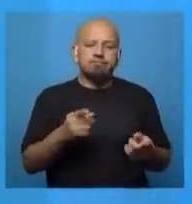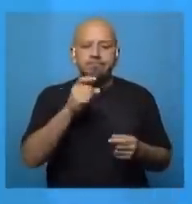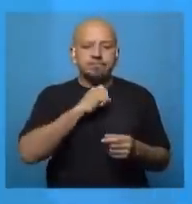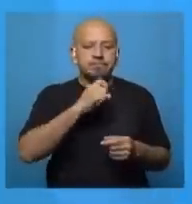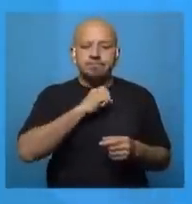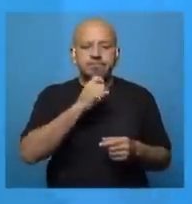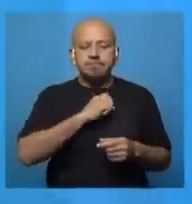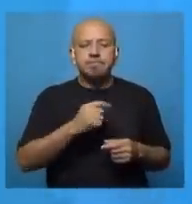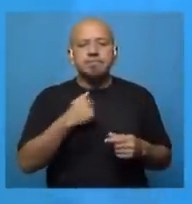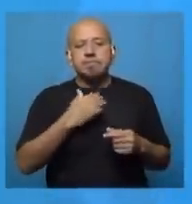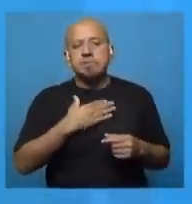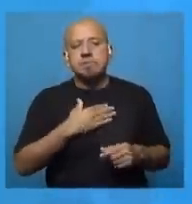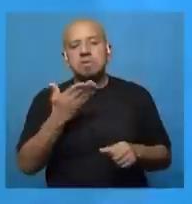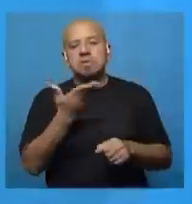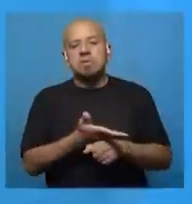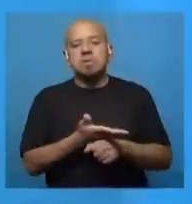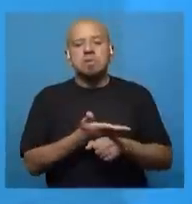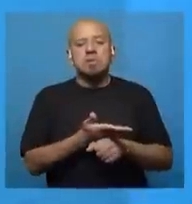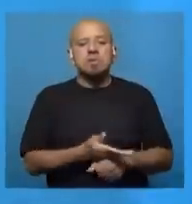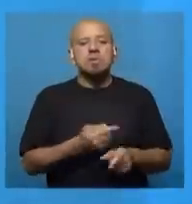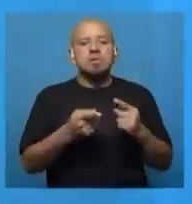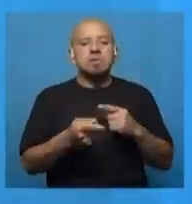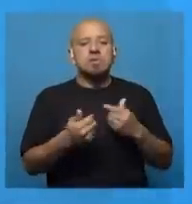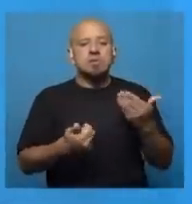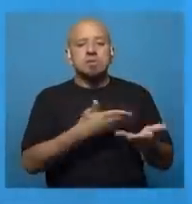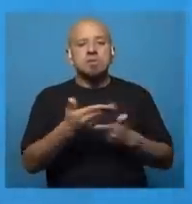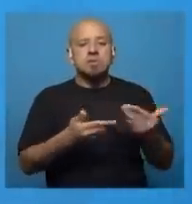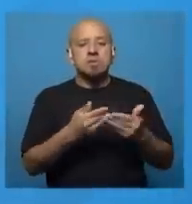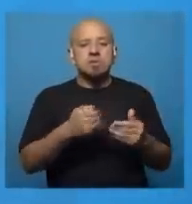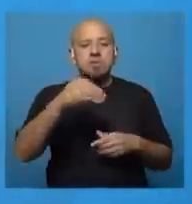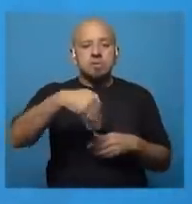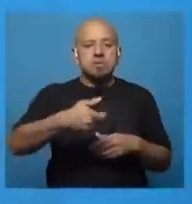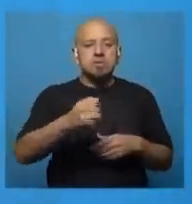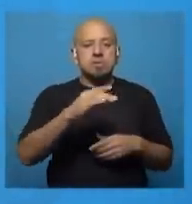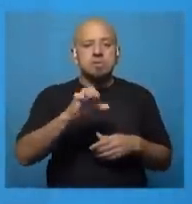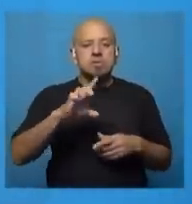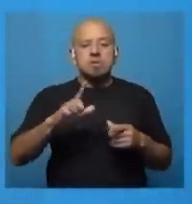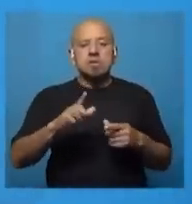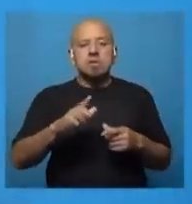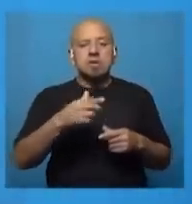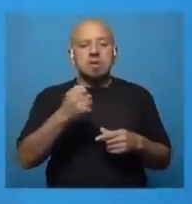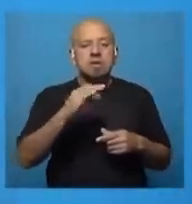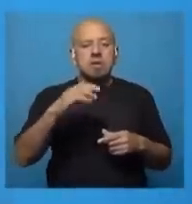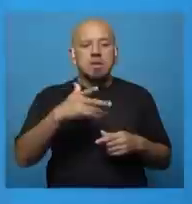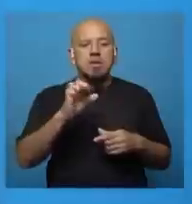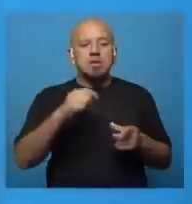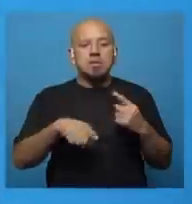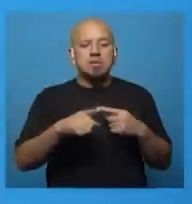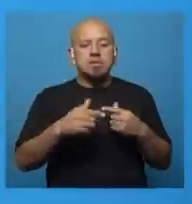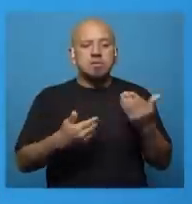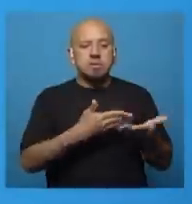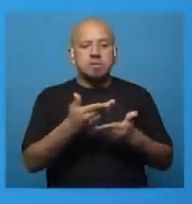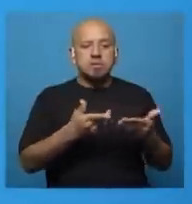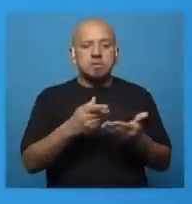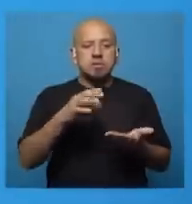solicitamos los contenidos de los intercambios entre Massiel y H de los intercambios entre la misión